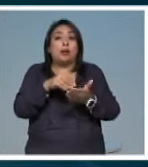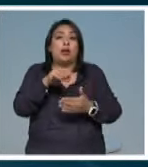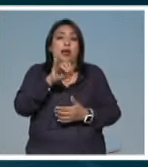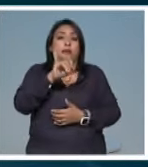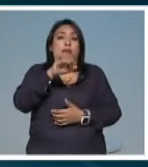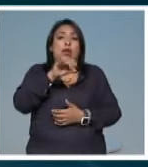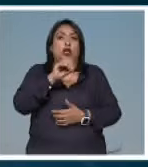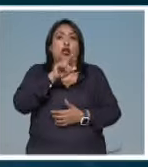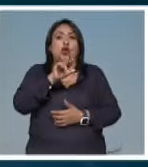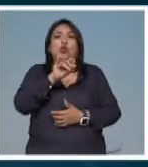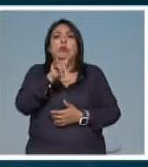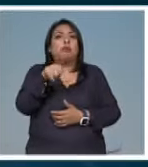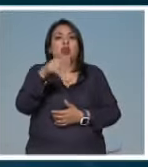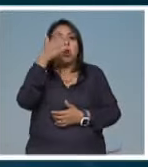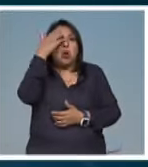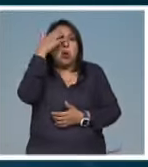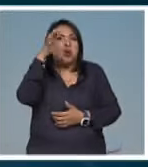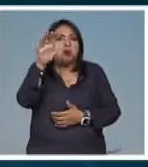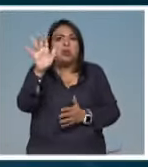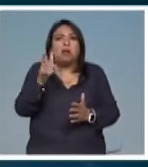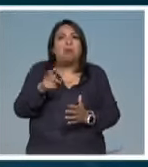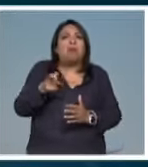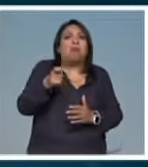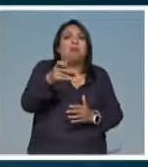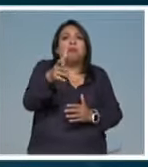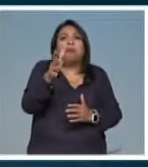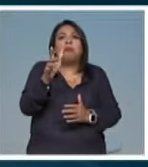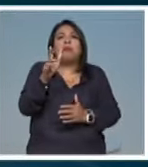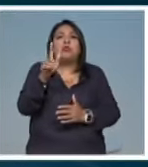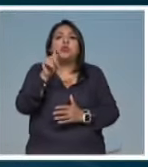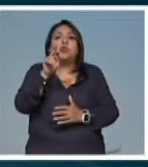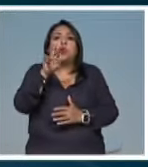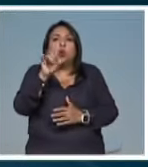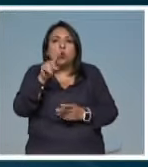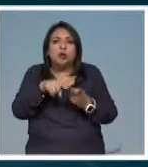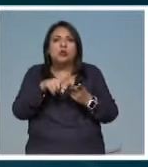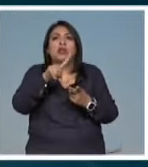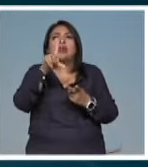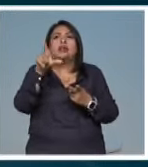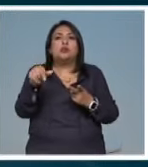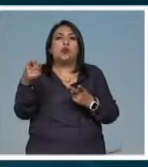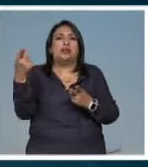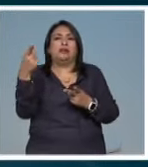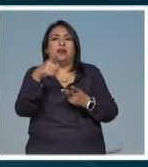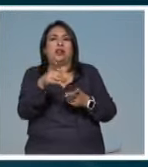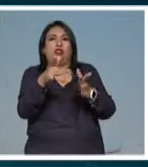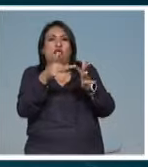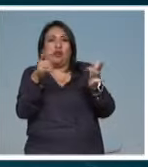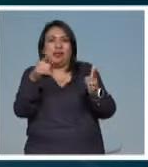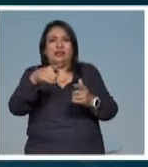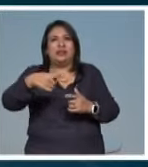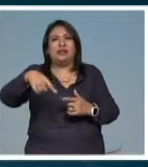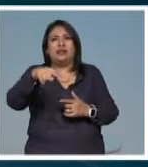en México no se les conocía, se empieza a llamar pues turcos, después bajo el mandato francés,